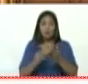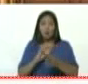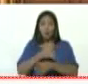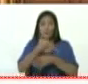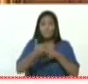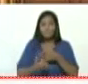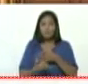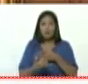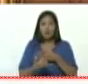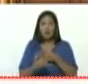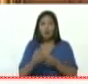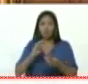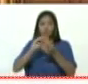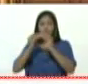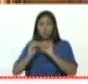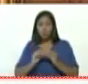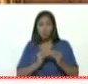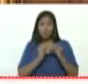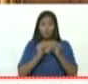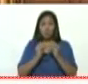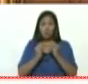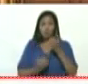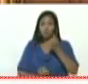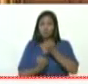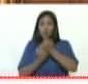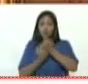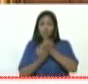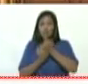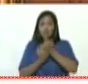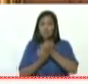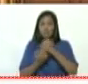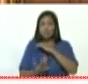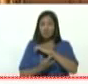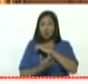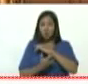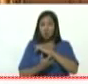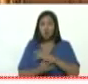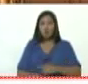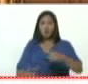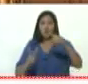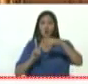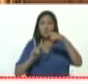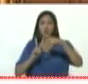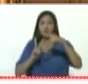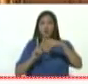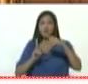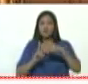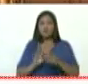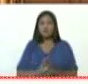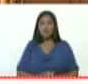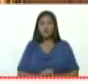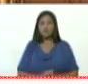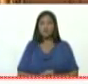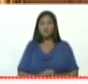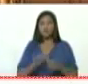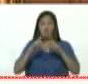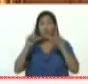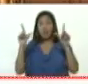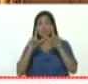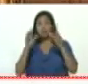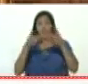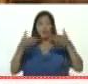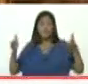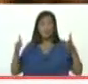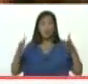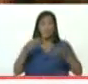plan de modernización y fortalecimiento tecnológico de venezolana, de televisión y de las televisoras públicas.